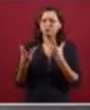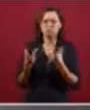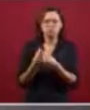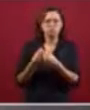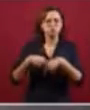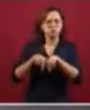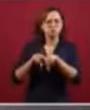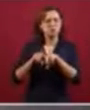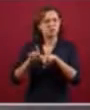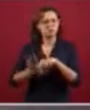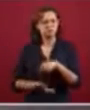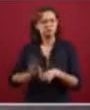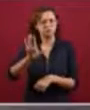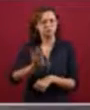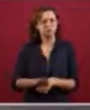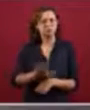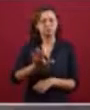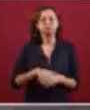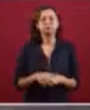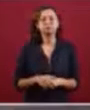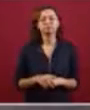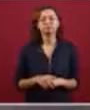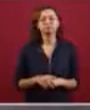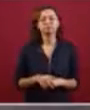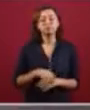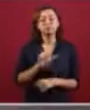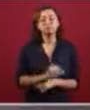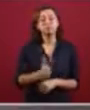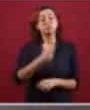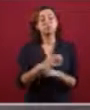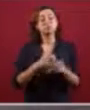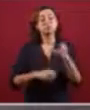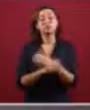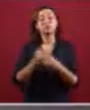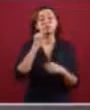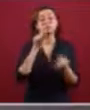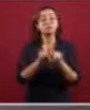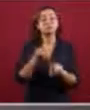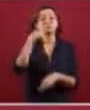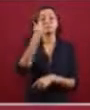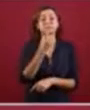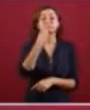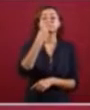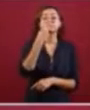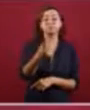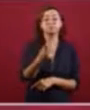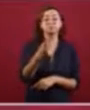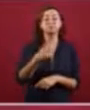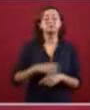Lo otro que quiero también decirles, informarles, es que ayer me